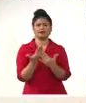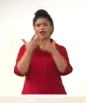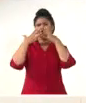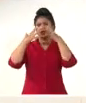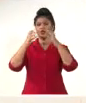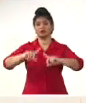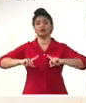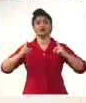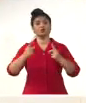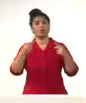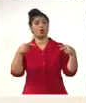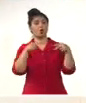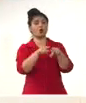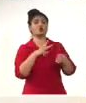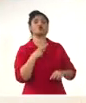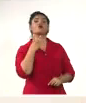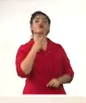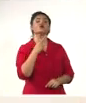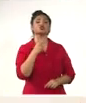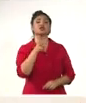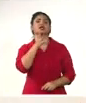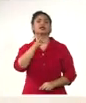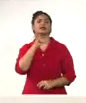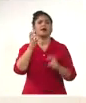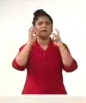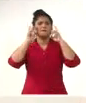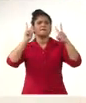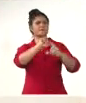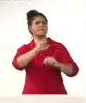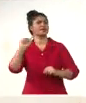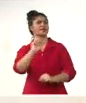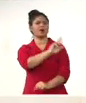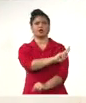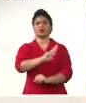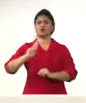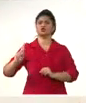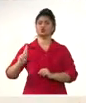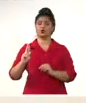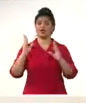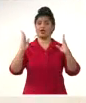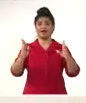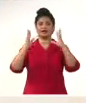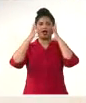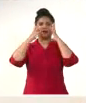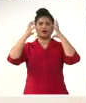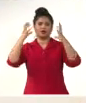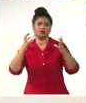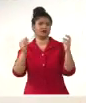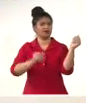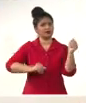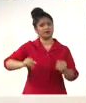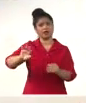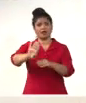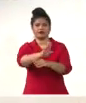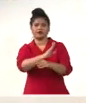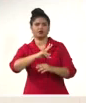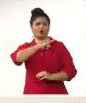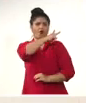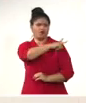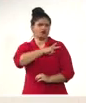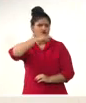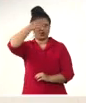y las almas. Acudimos a este nuevo aniversario del Moncada, convocados por la historia patria, en